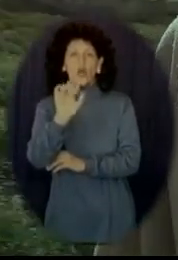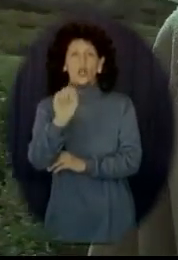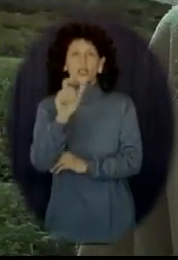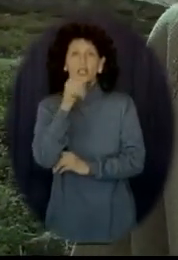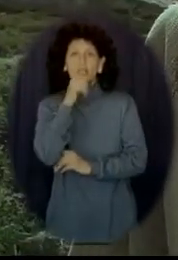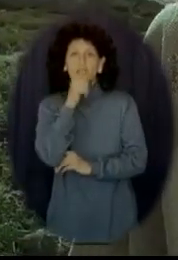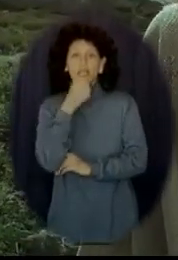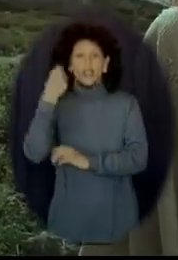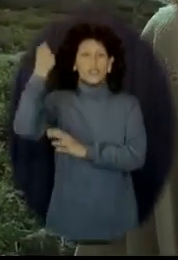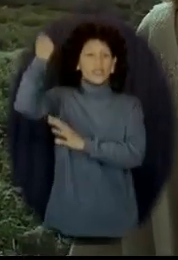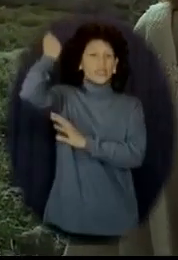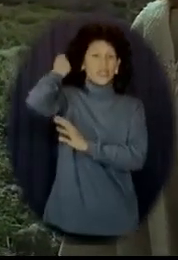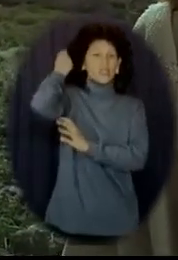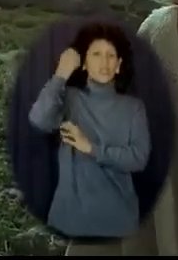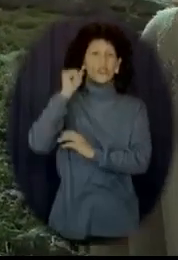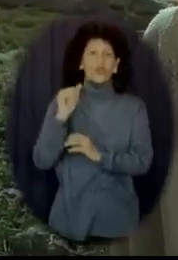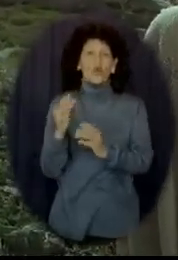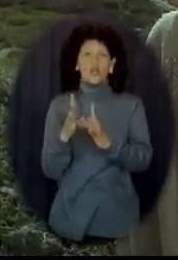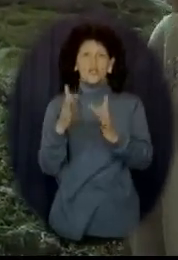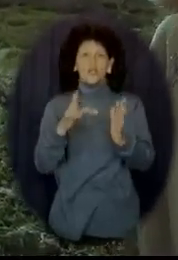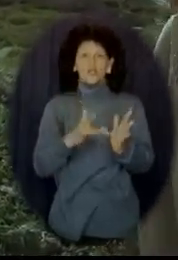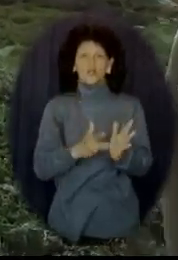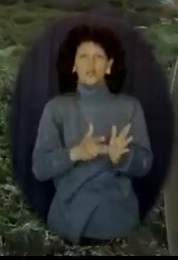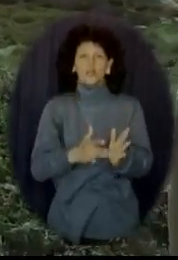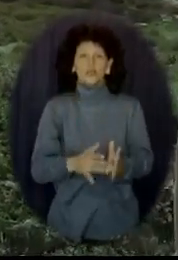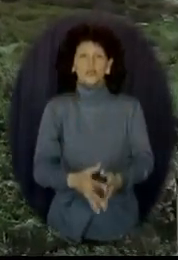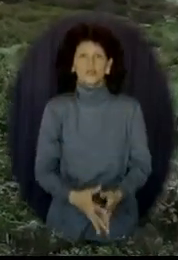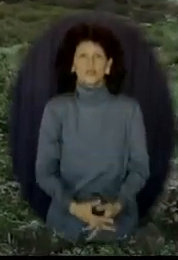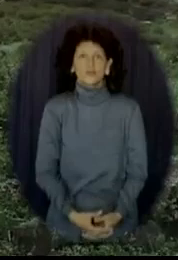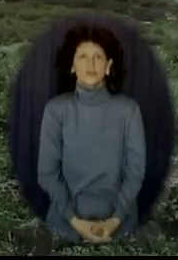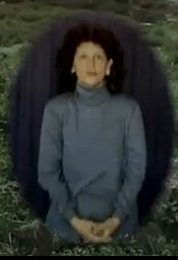Y Judas Iscariote, quien traicionó a Jesús.